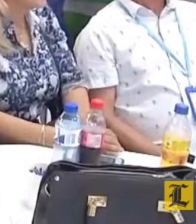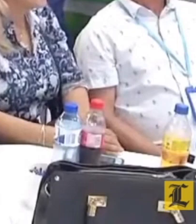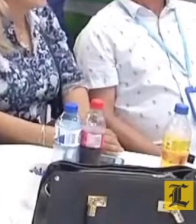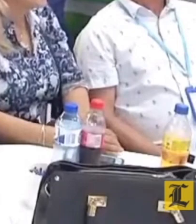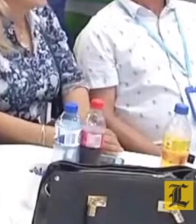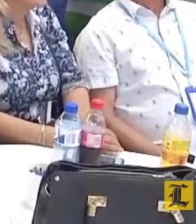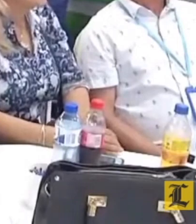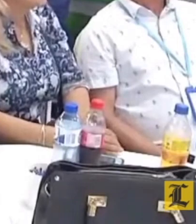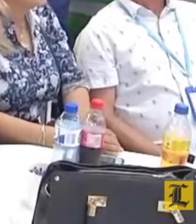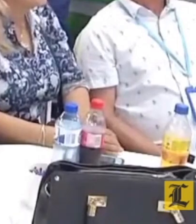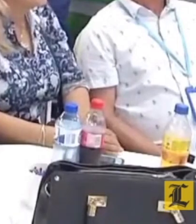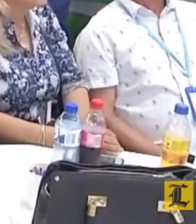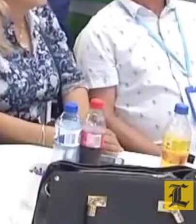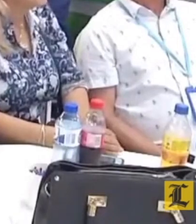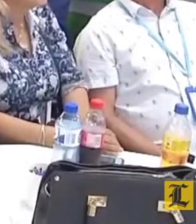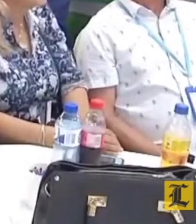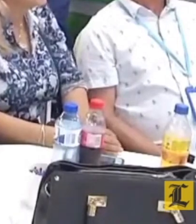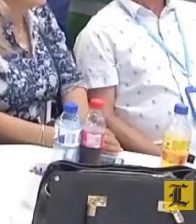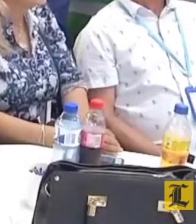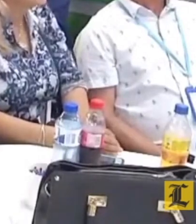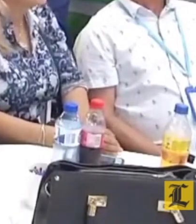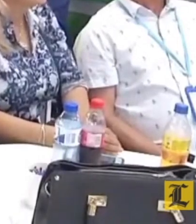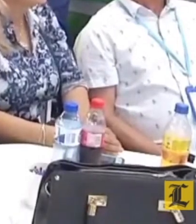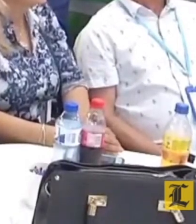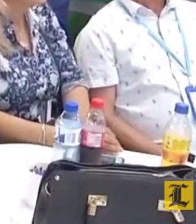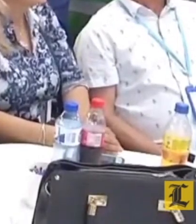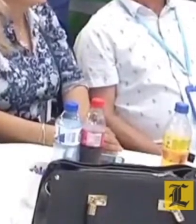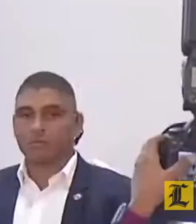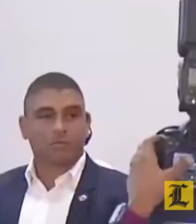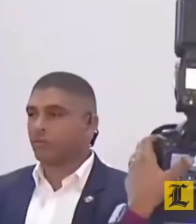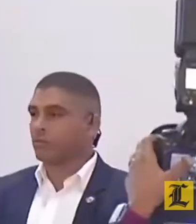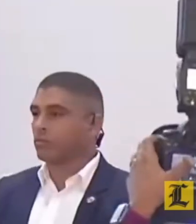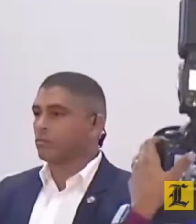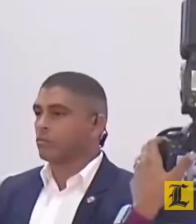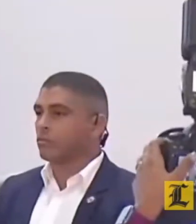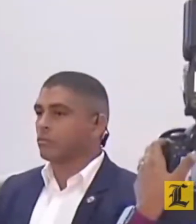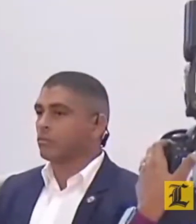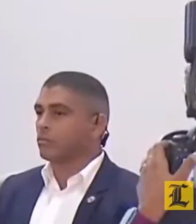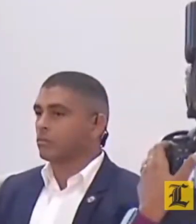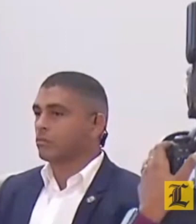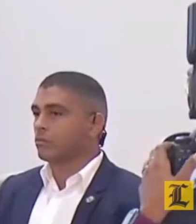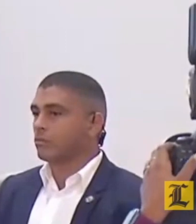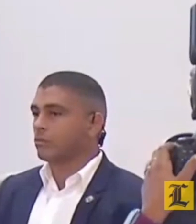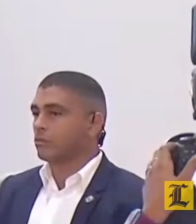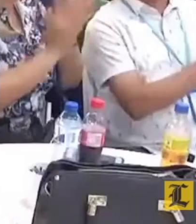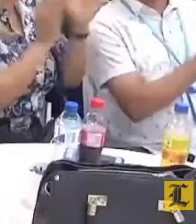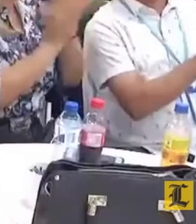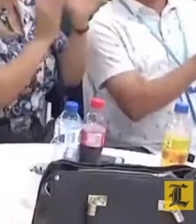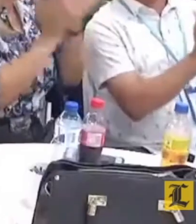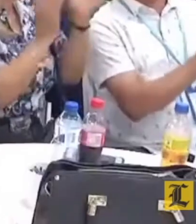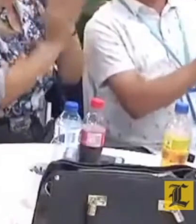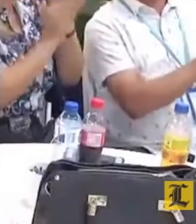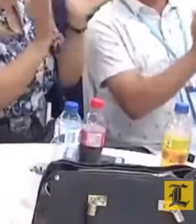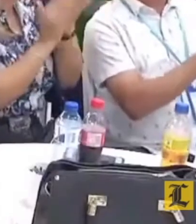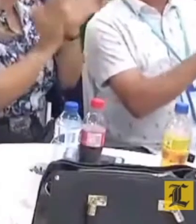que queremos, la gente que están siempre con nosotros en los momentos difíciles. Y eso es lo importante.